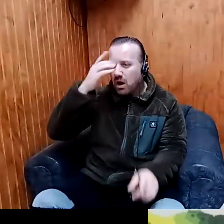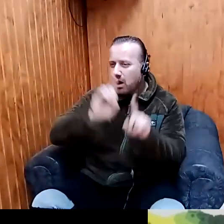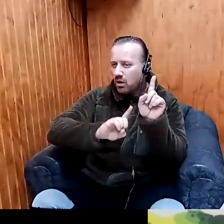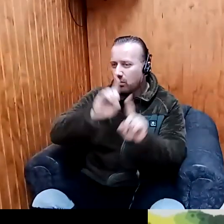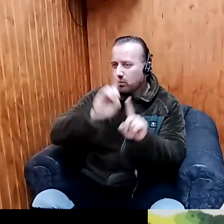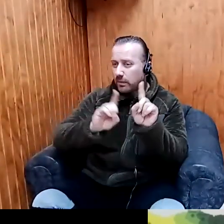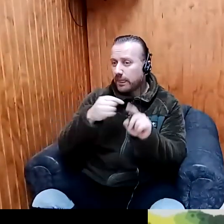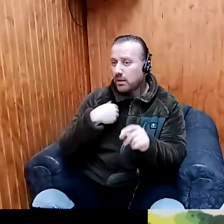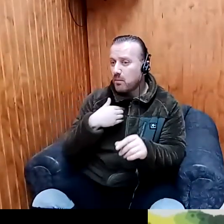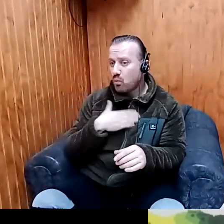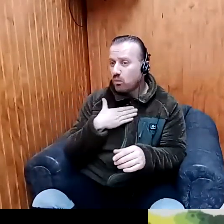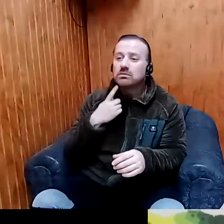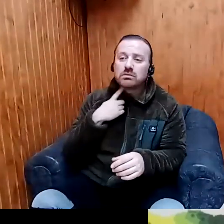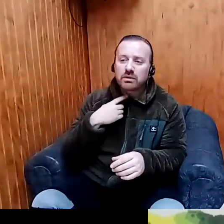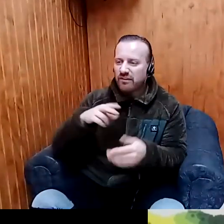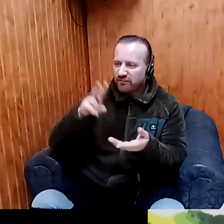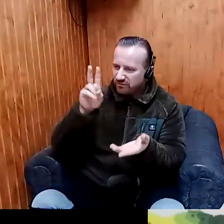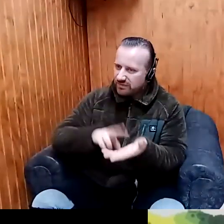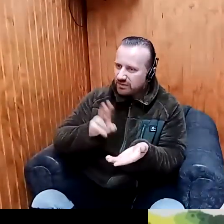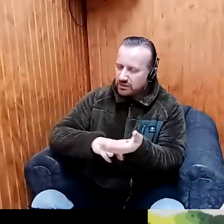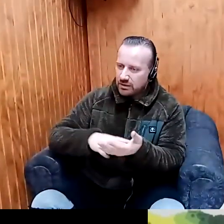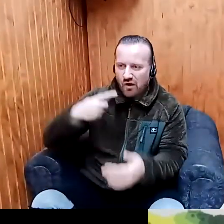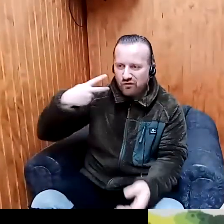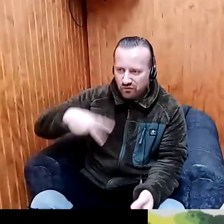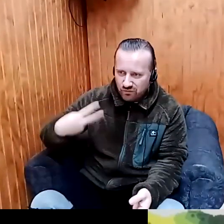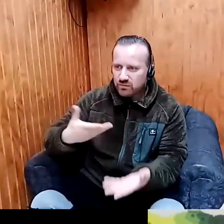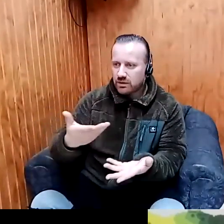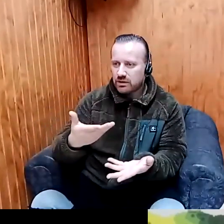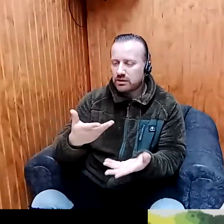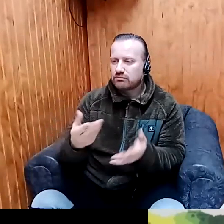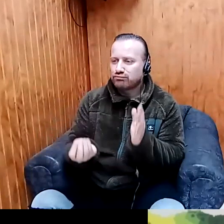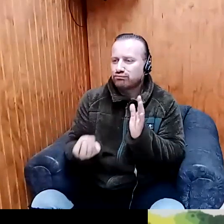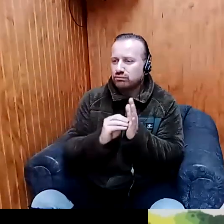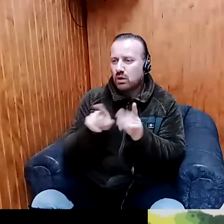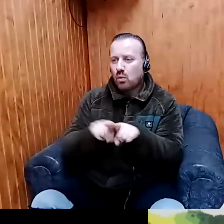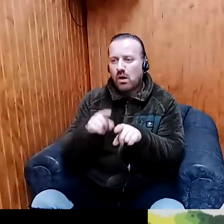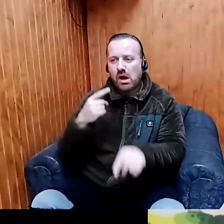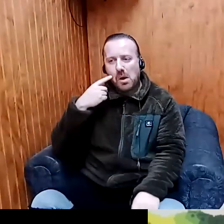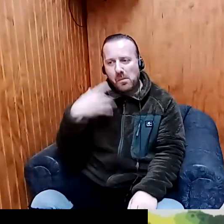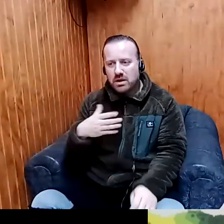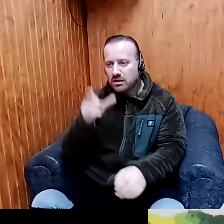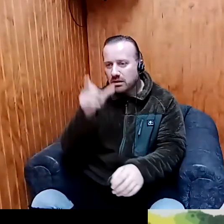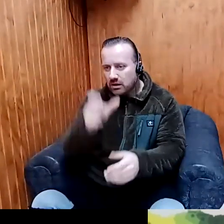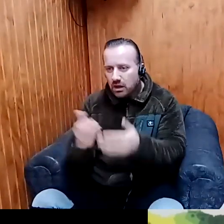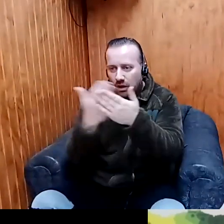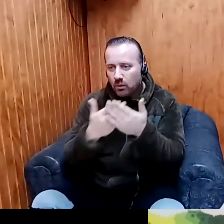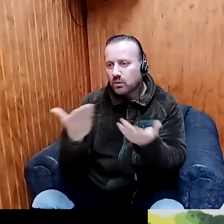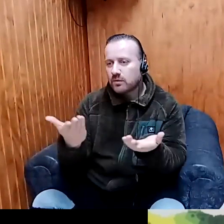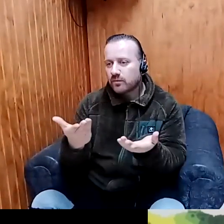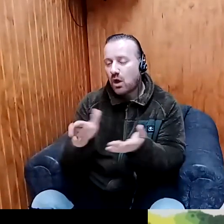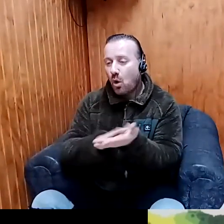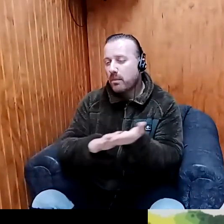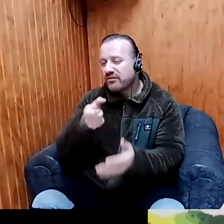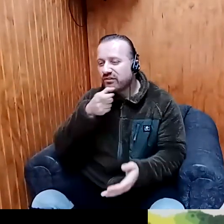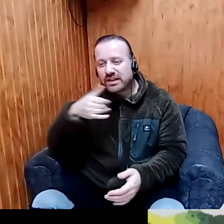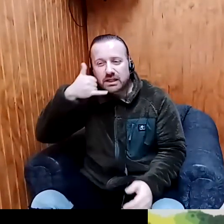interesan aquellas que dan un verdadero valor añadido. Y para mí, para que dé este valor añadido, tiene que ser relevante para el alumno, ¿no? En el caso de la batería del móvil o en el